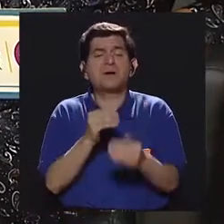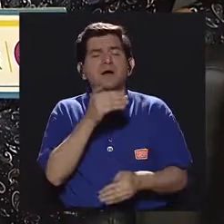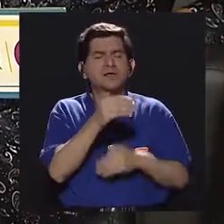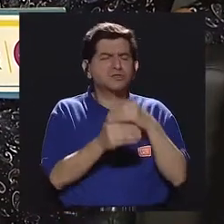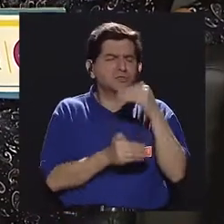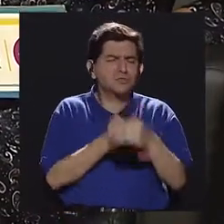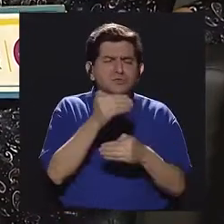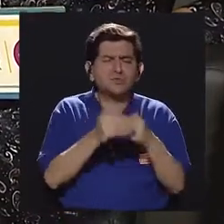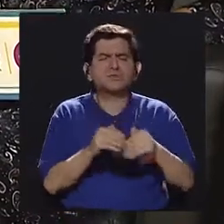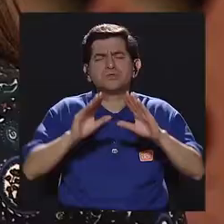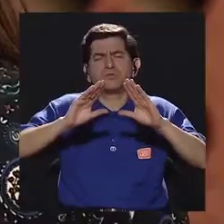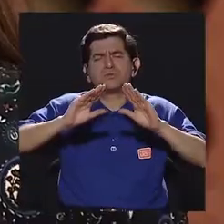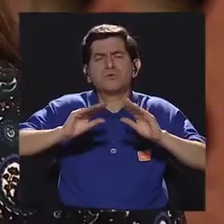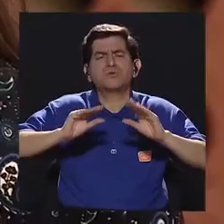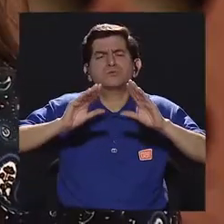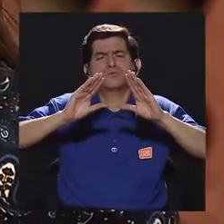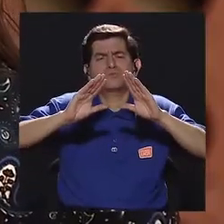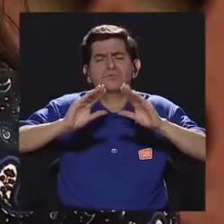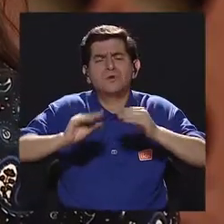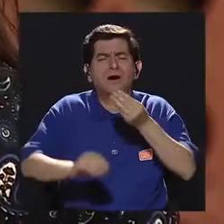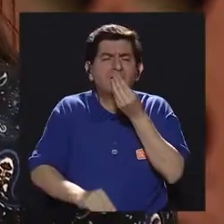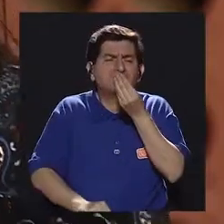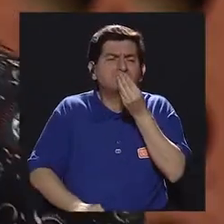más procesada, más suave,